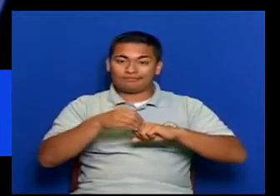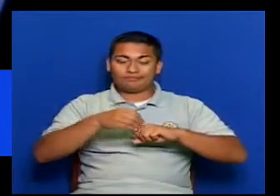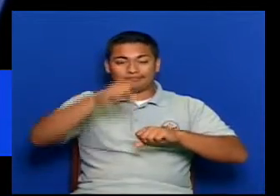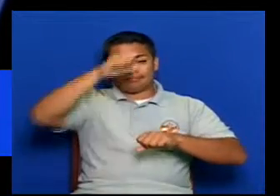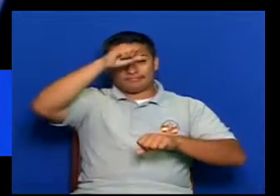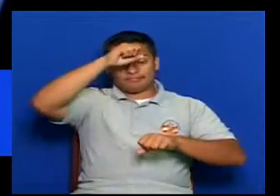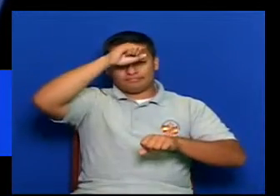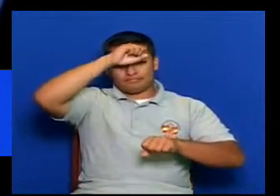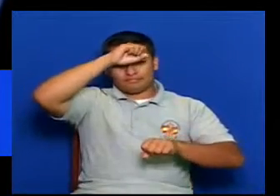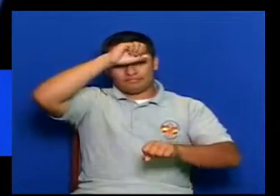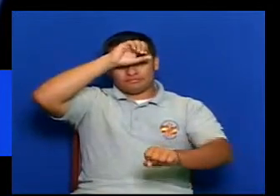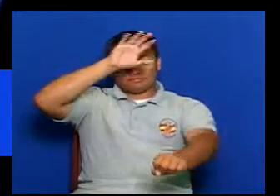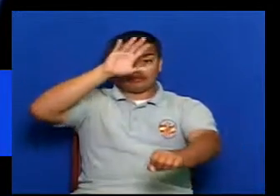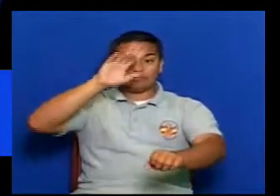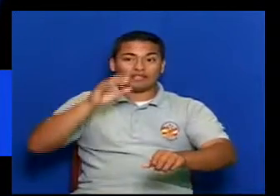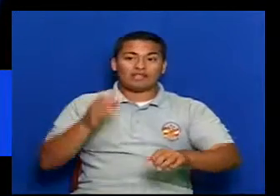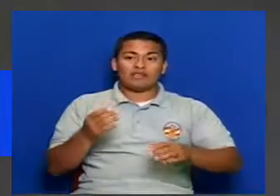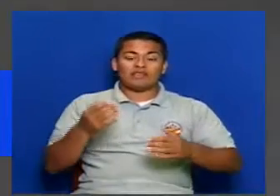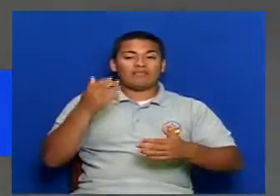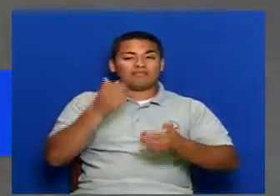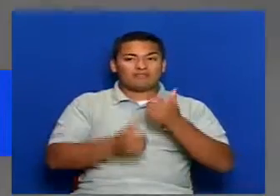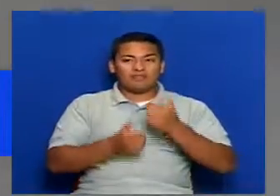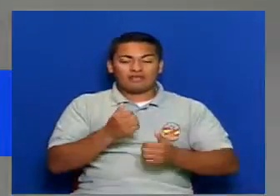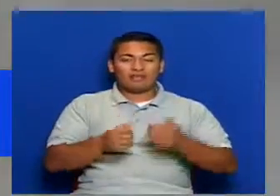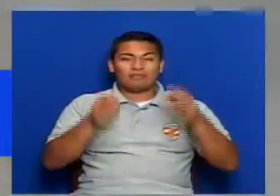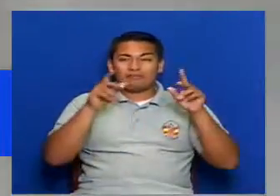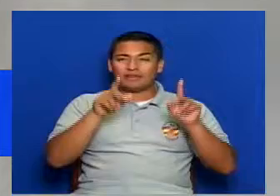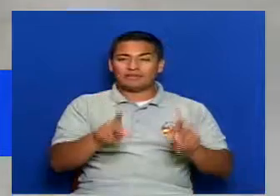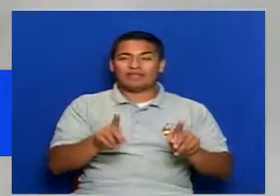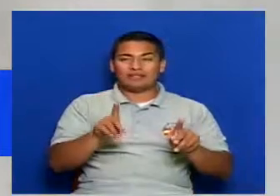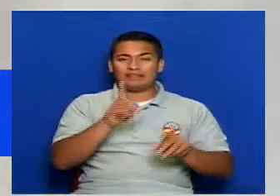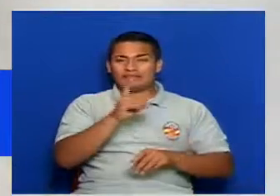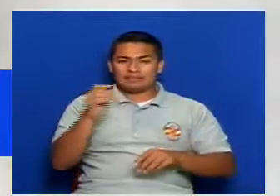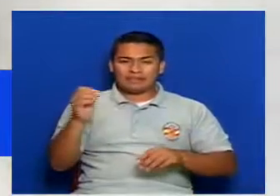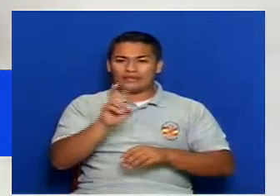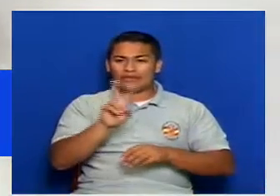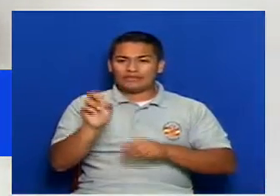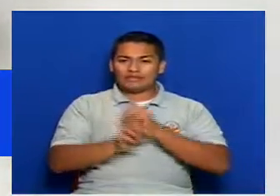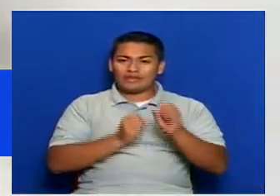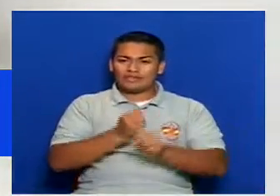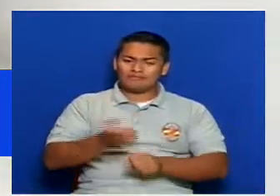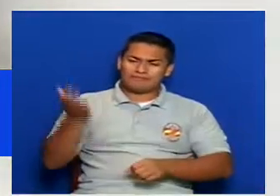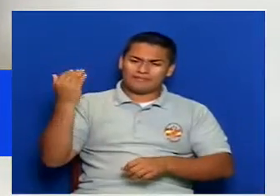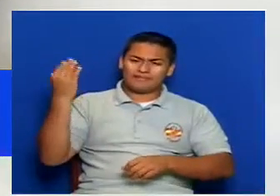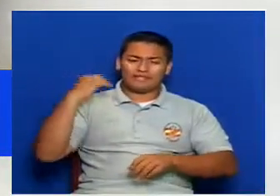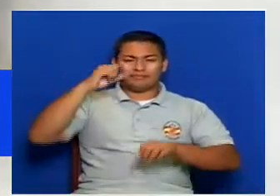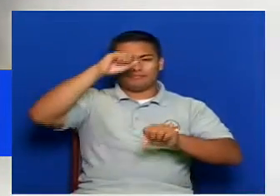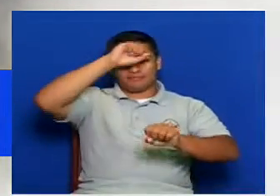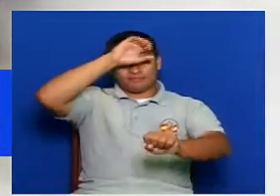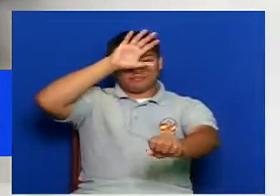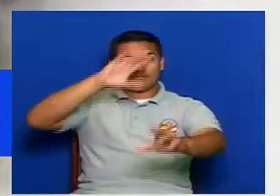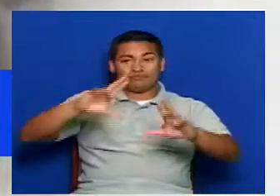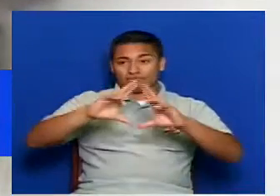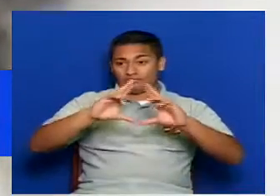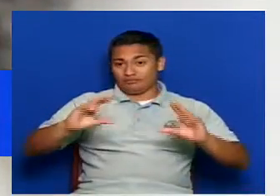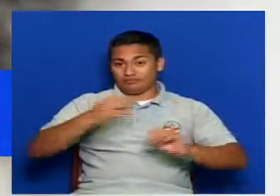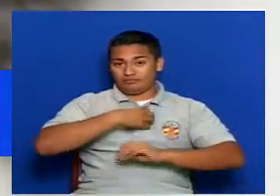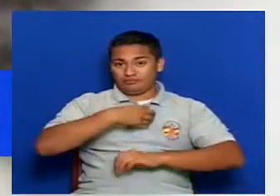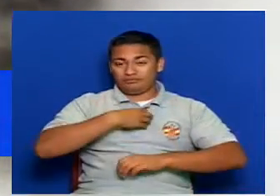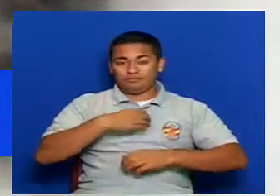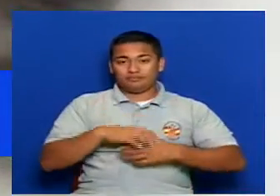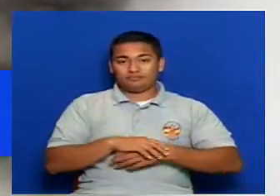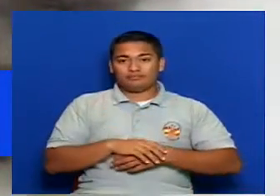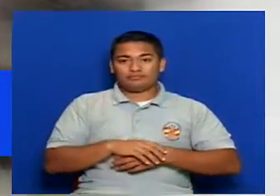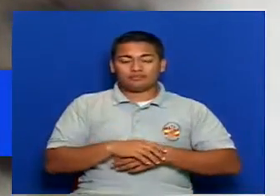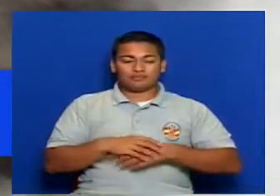que es un problema no de hoy es un problema de hace 100 200 años desde que ha existido la explotación minera en este país y